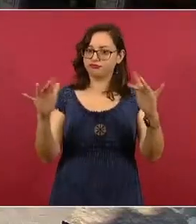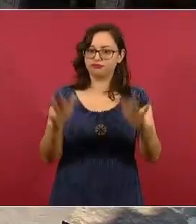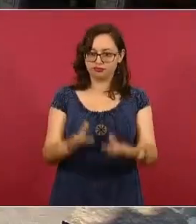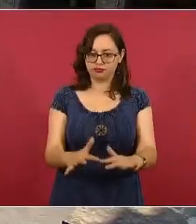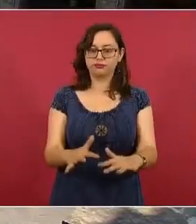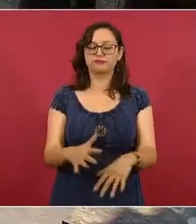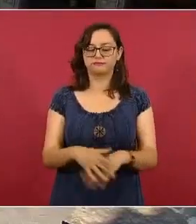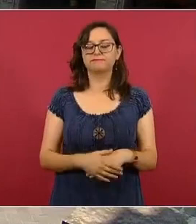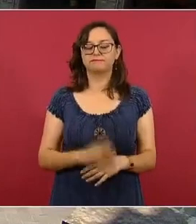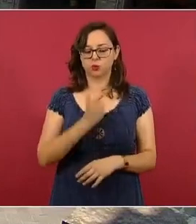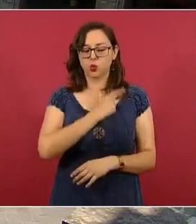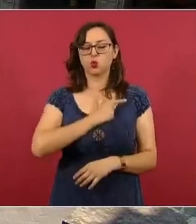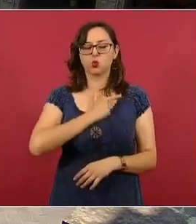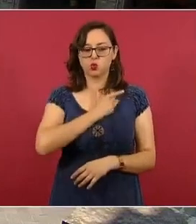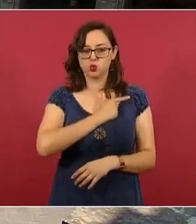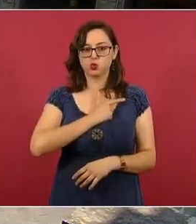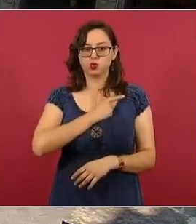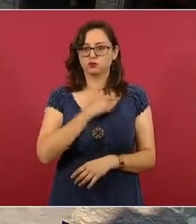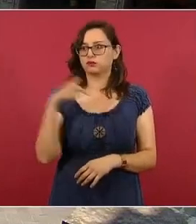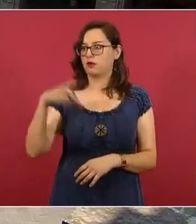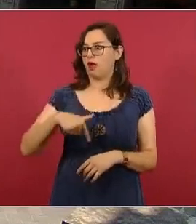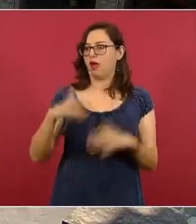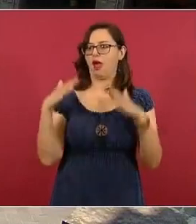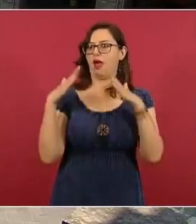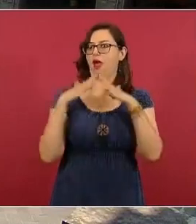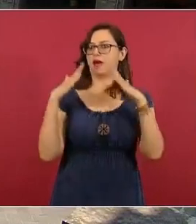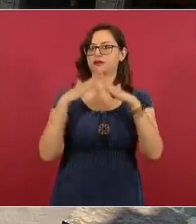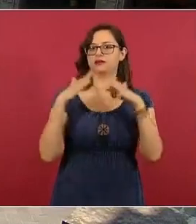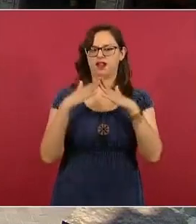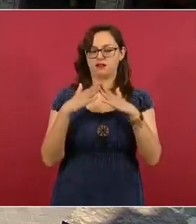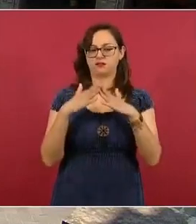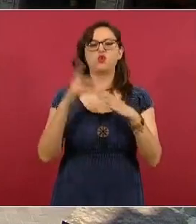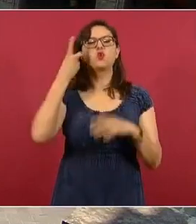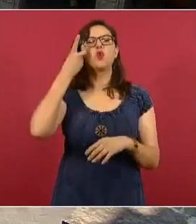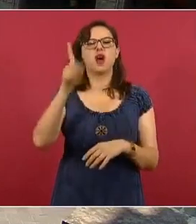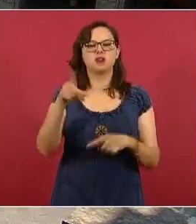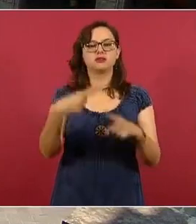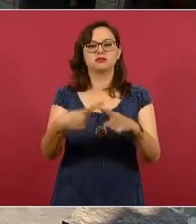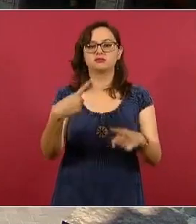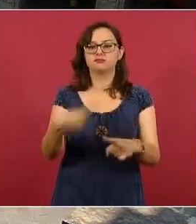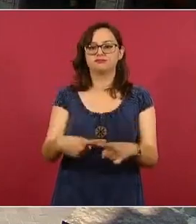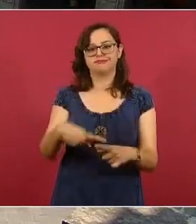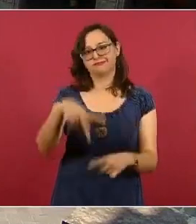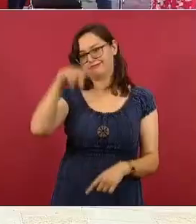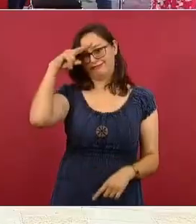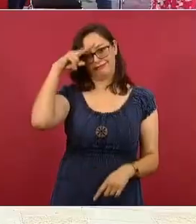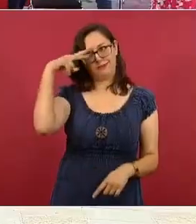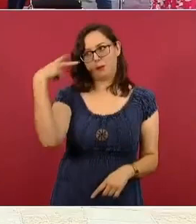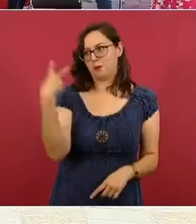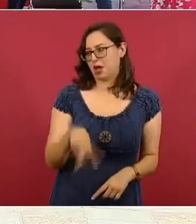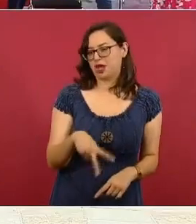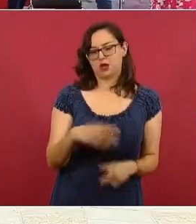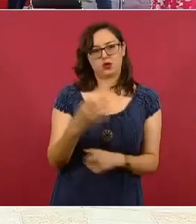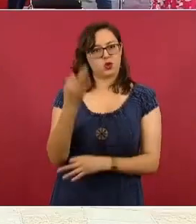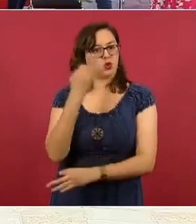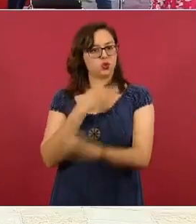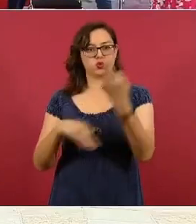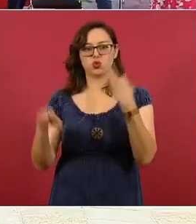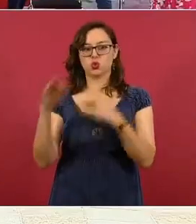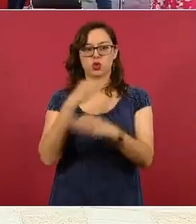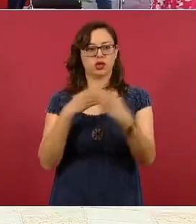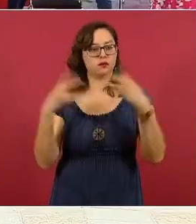que es de todos los mexicanos. Si se